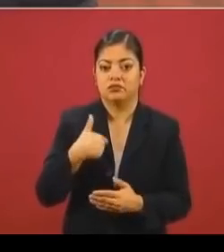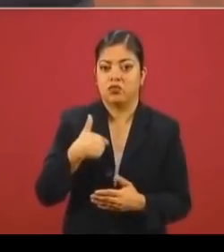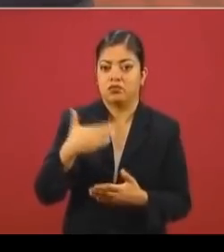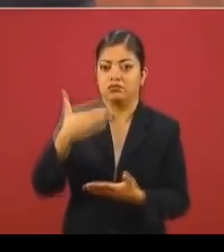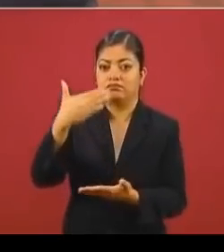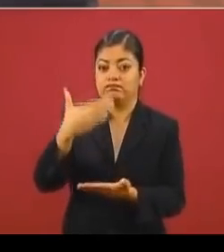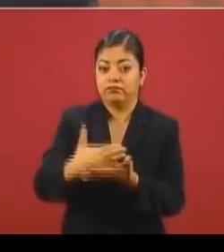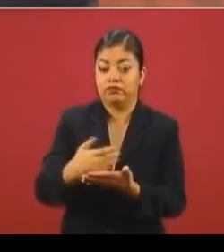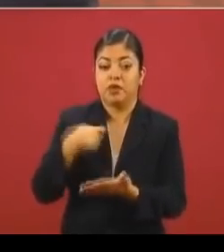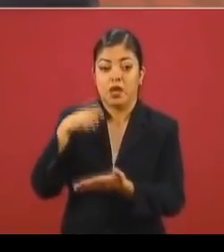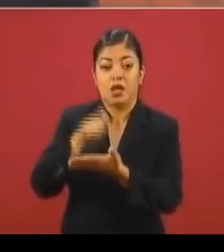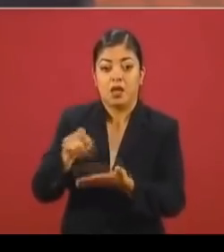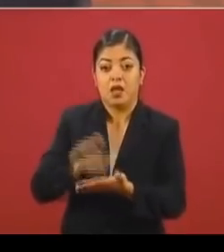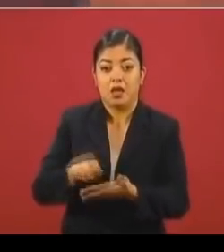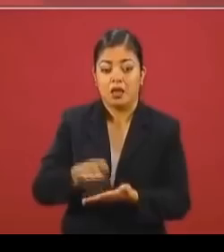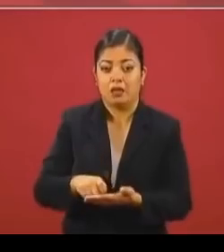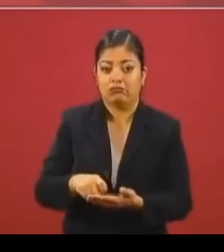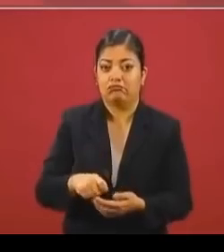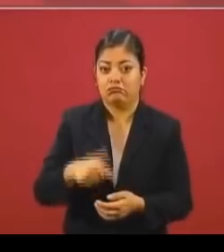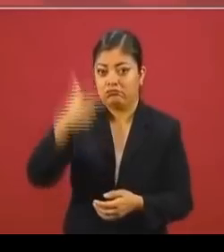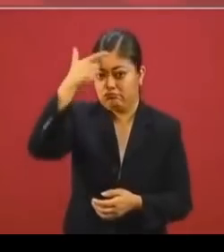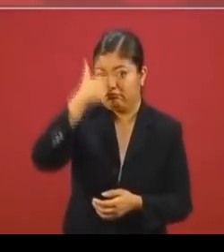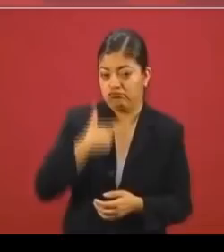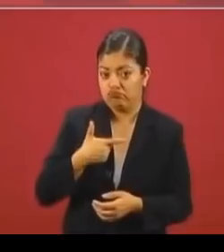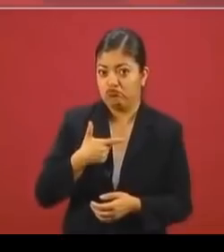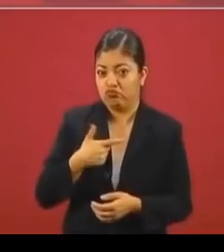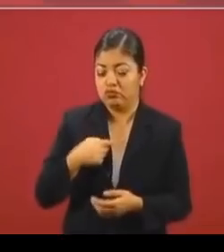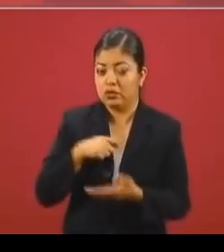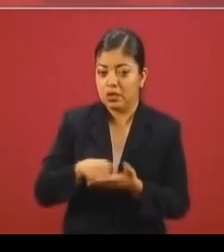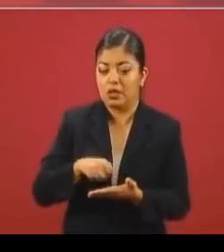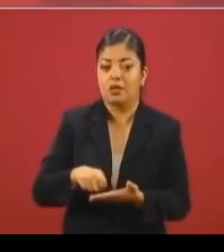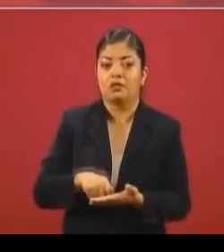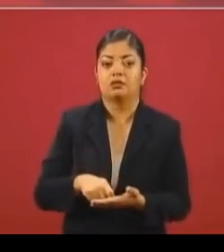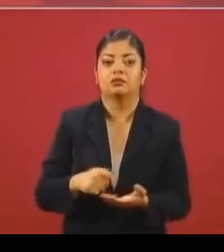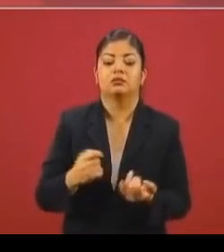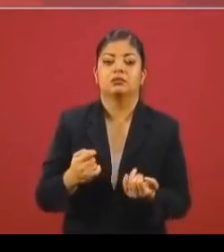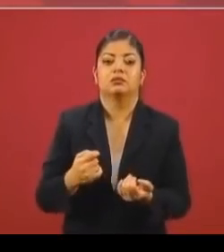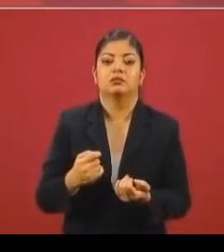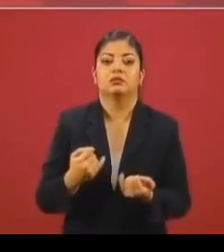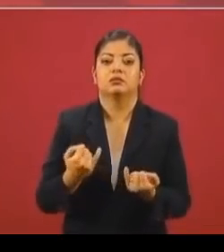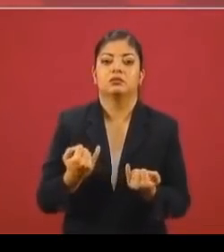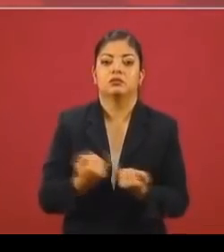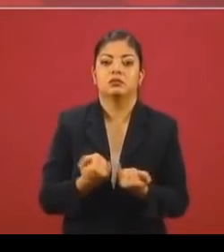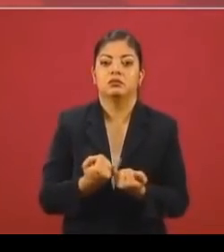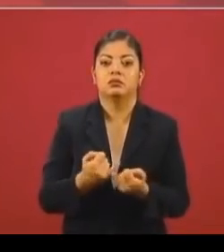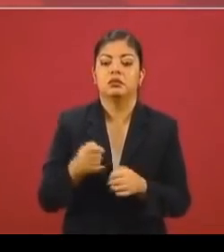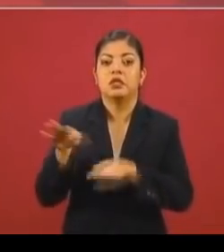terminé el ensayo a medianoche y trabajaron en el SAT